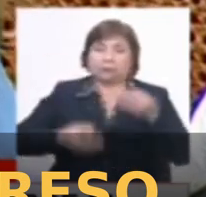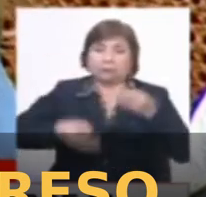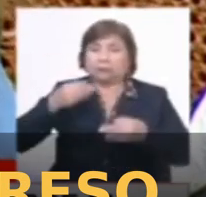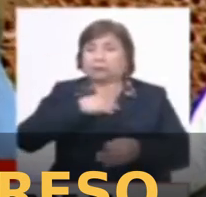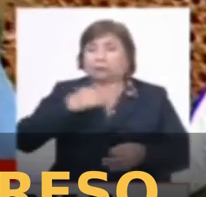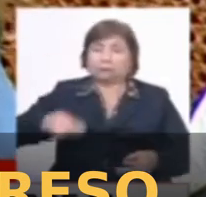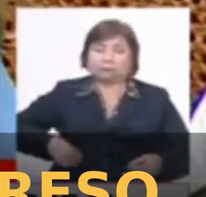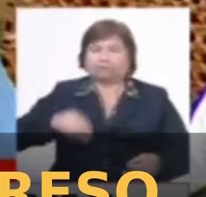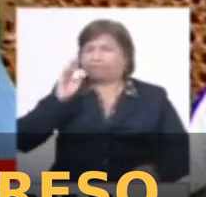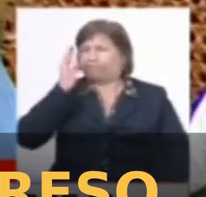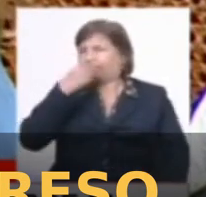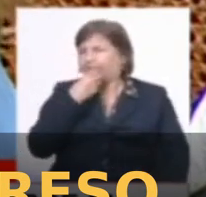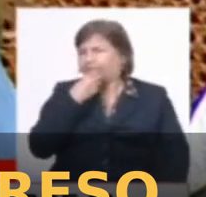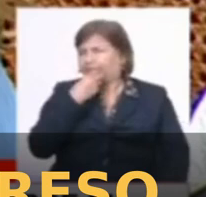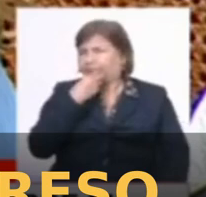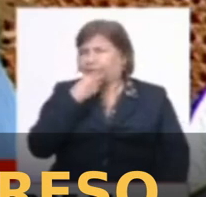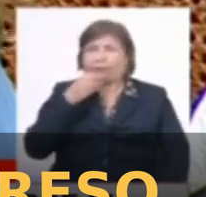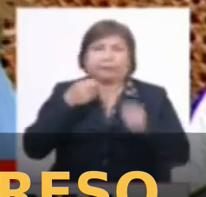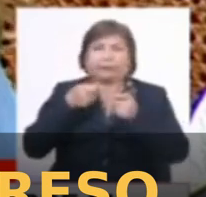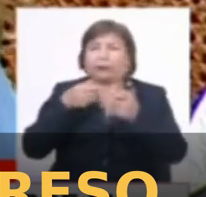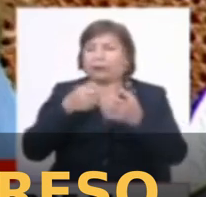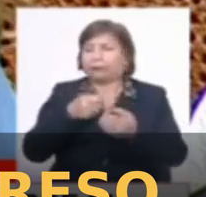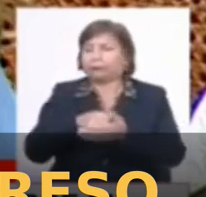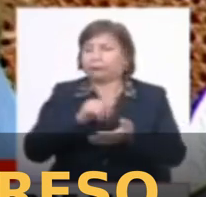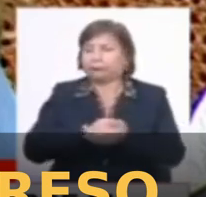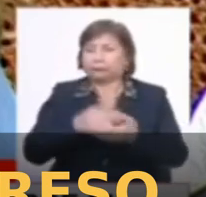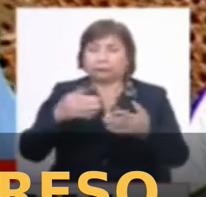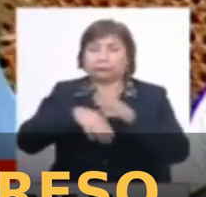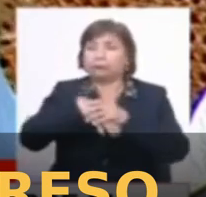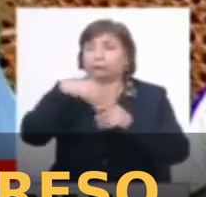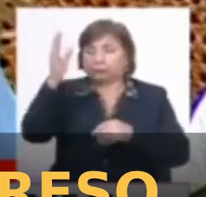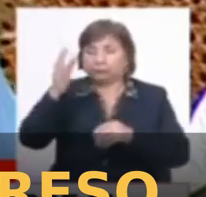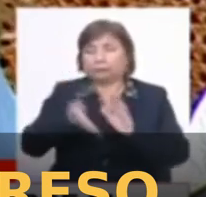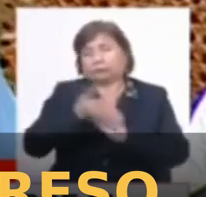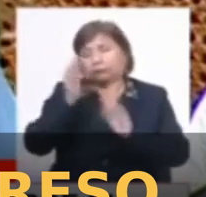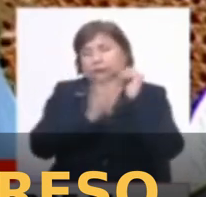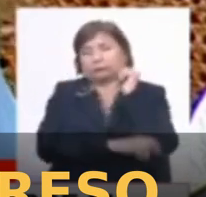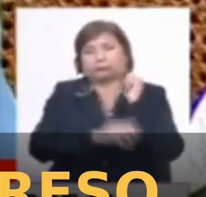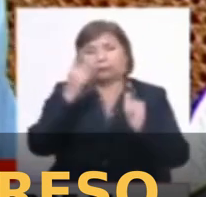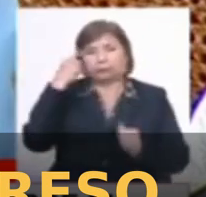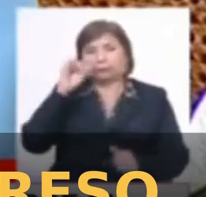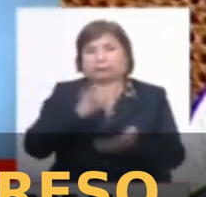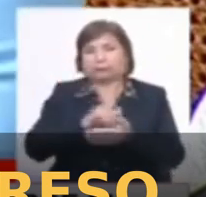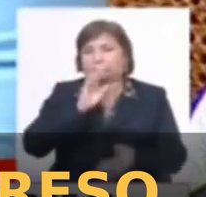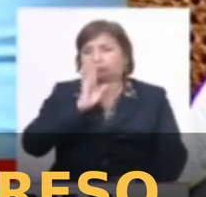me parecía una presión el que lo quieran sacar del país, obviamente para que no hable, ¿no?